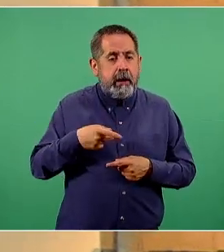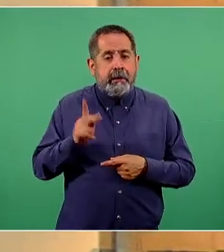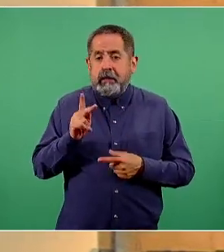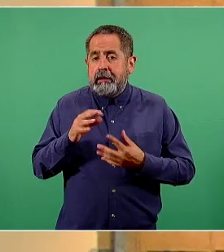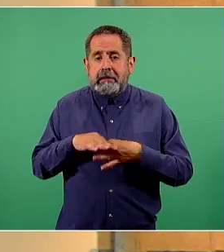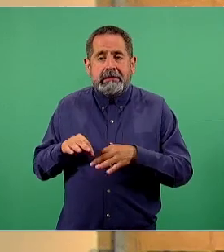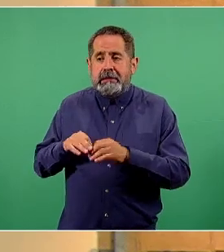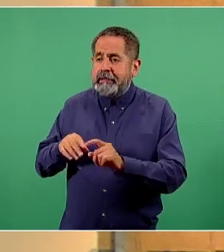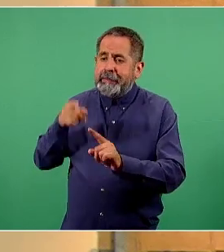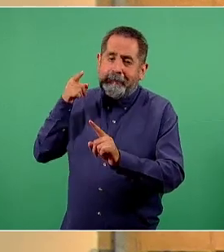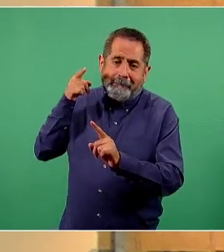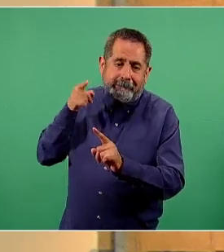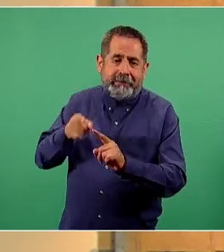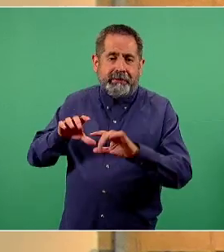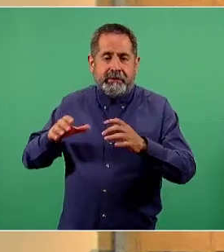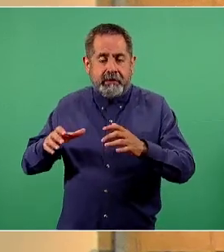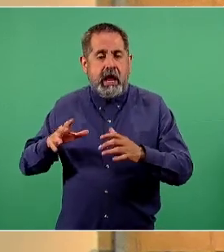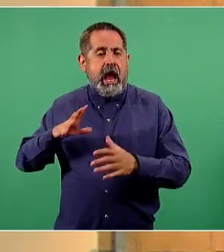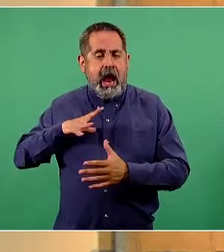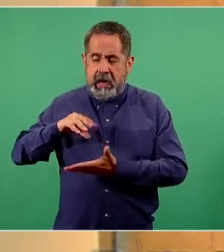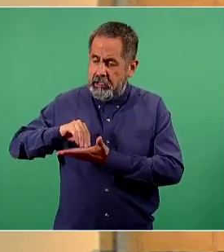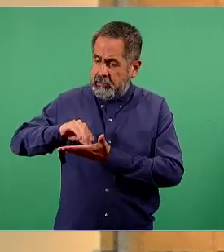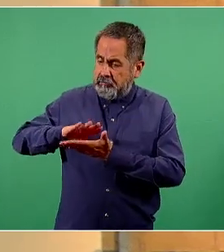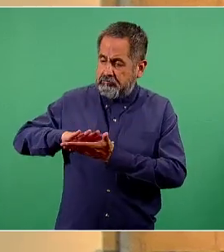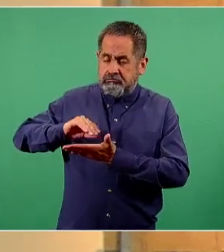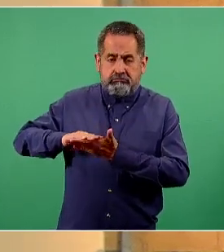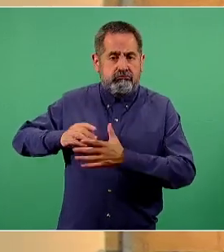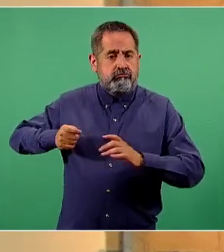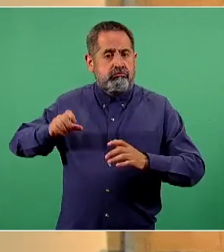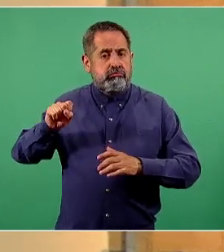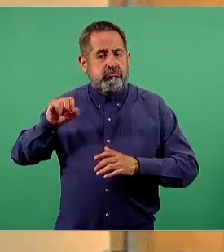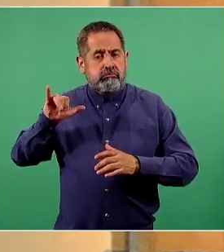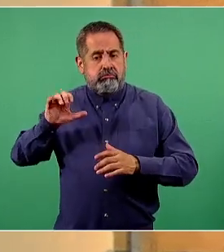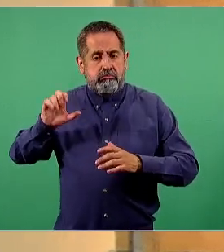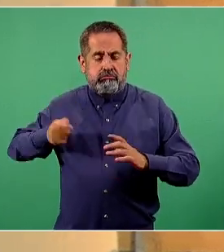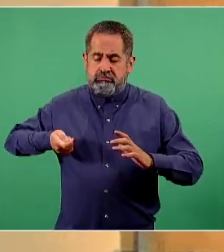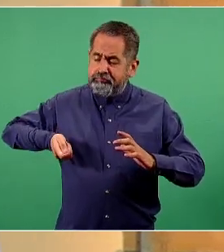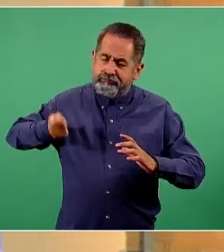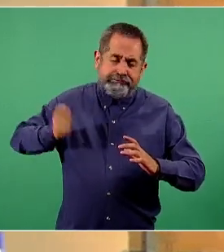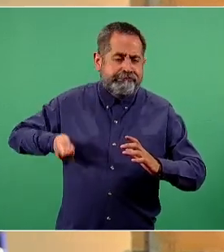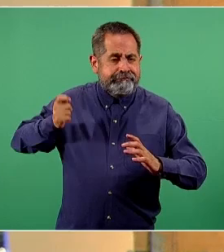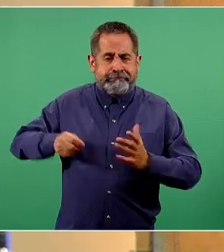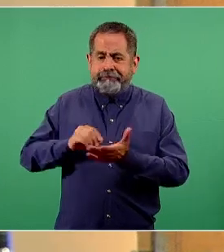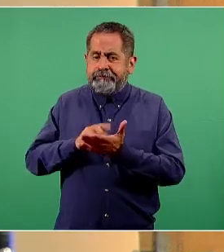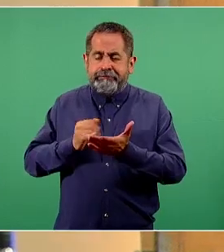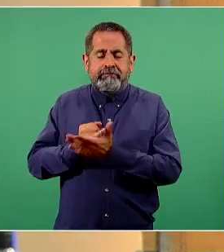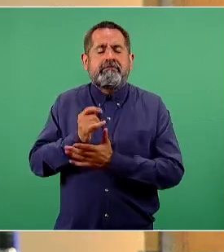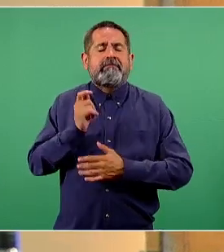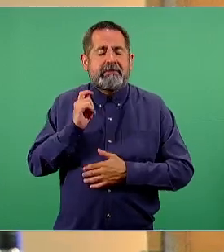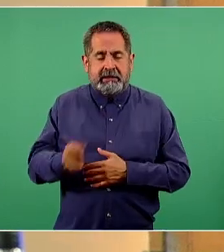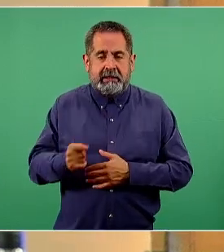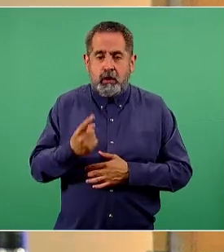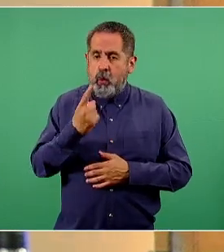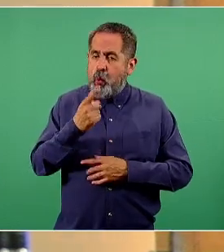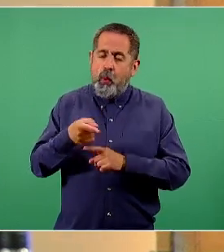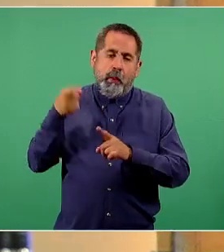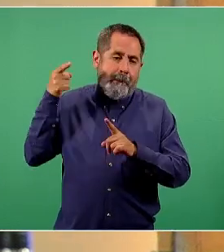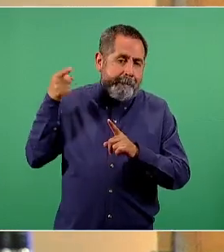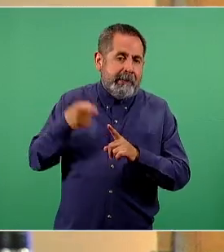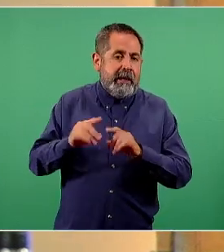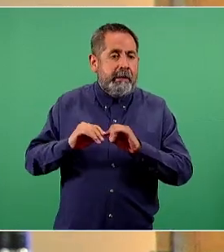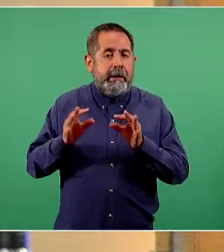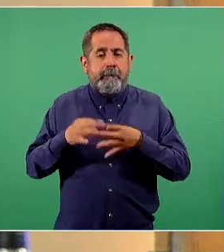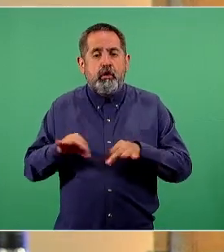pero existe jurisprudencia en las resoluciones de la Suprema Corte de Justicia para reconocer de manera